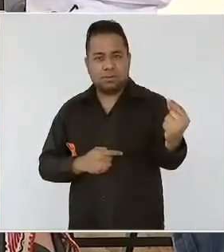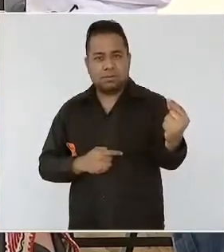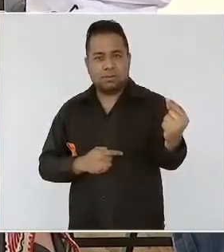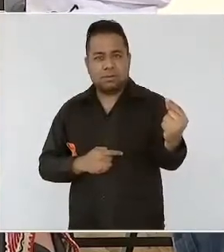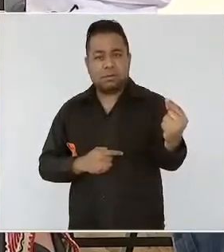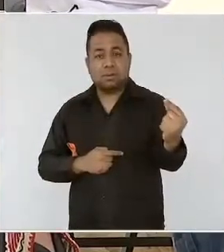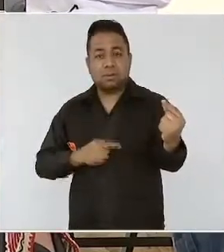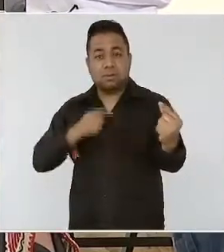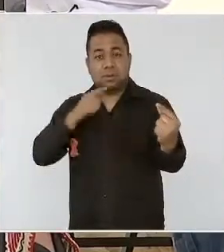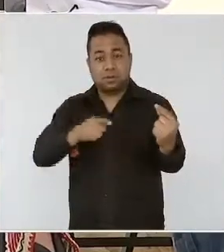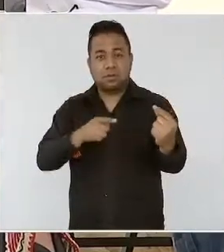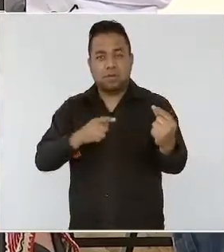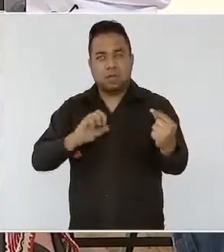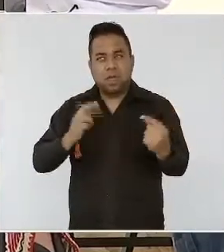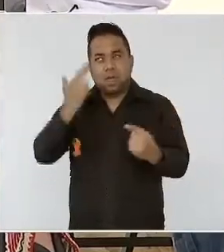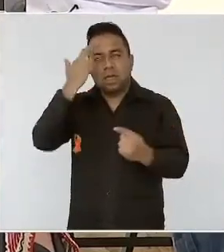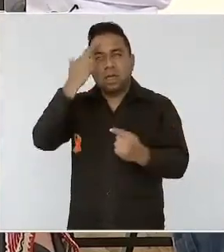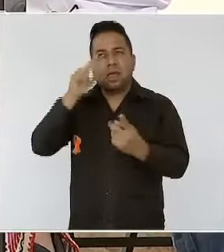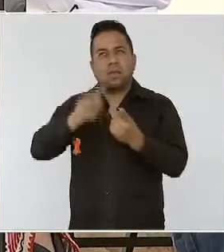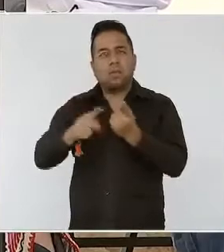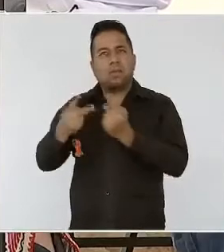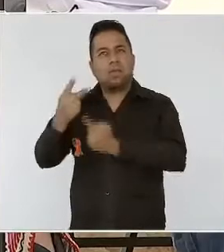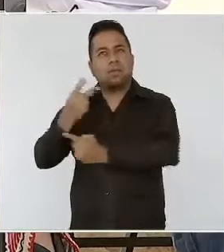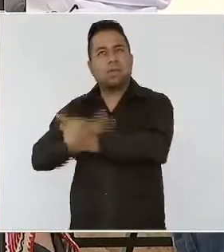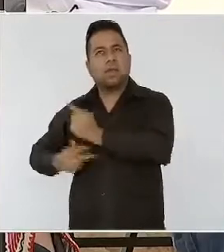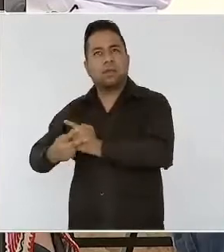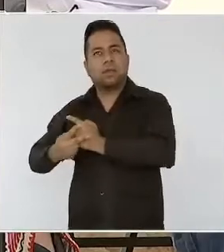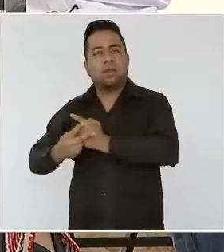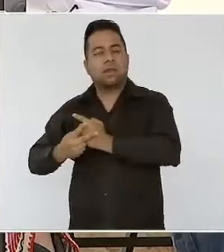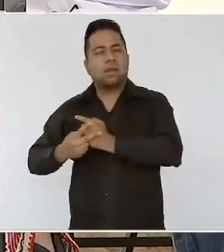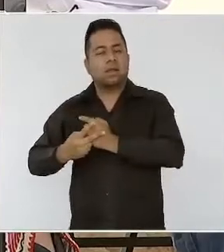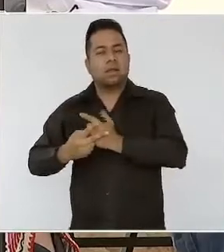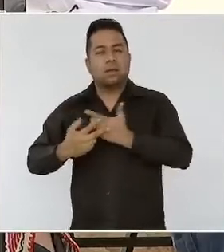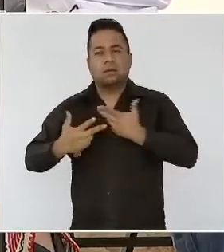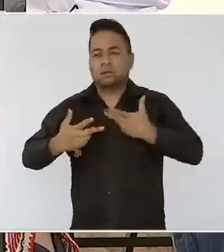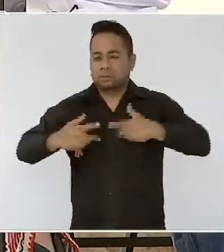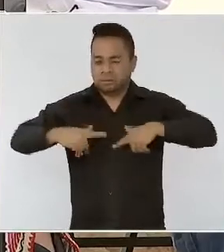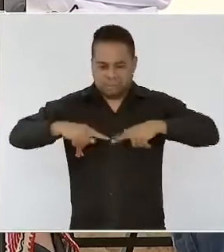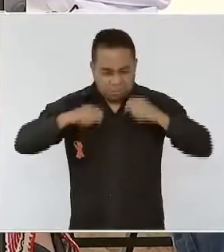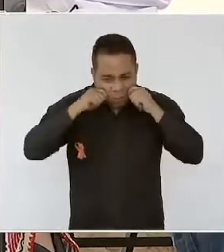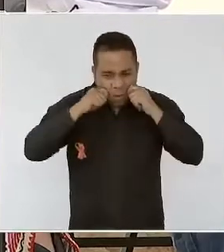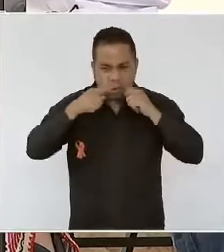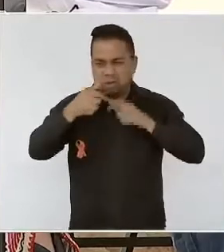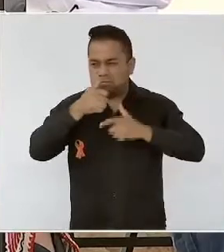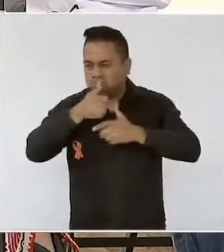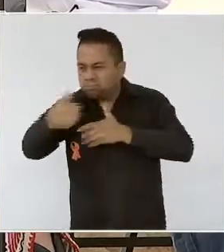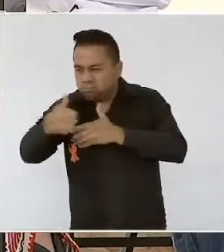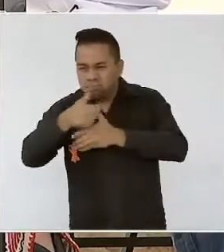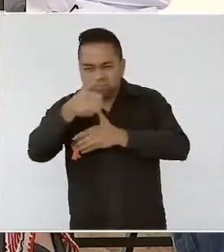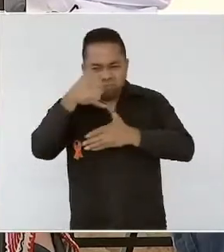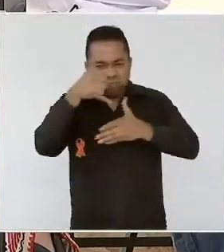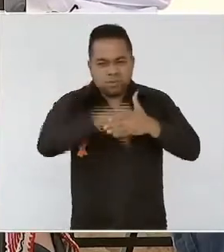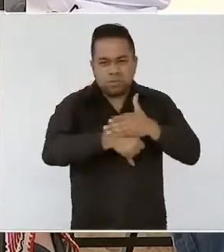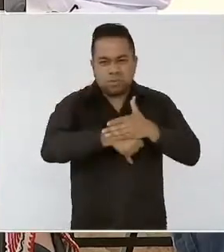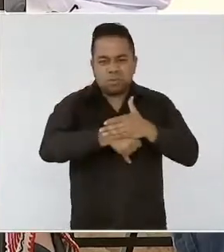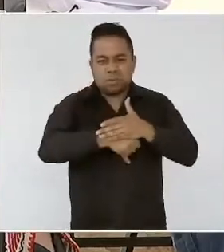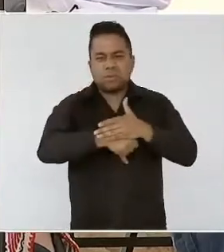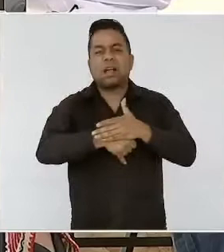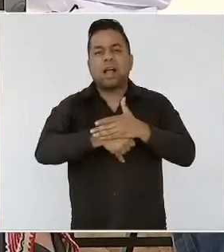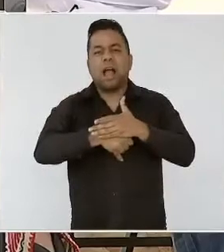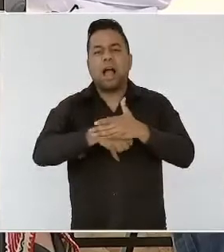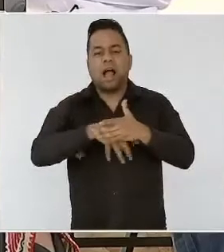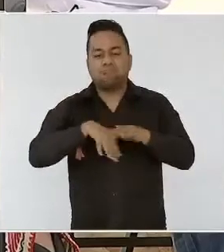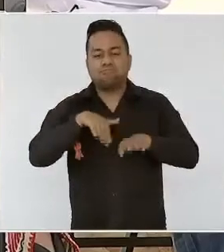extravías tus raíces, por donde pases y te adentres, no tendrás